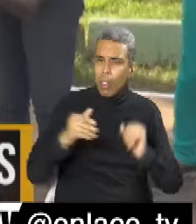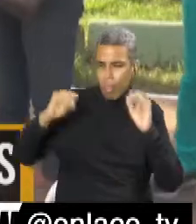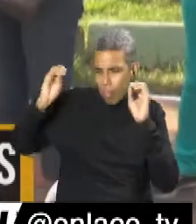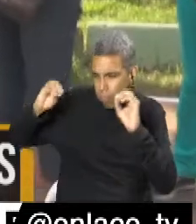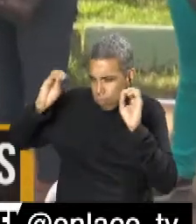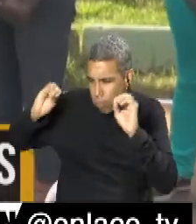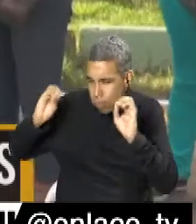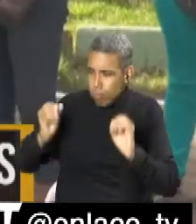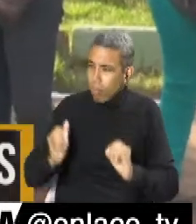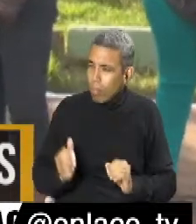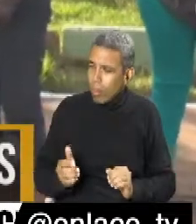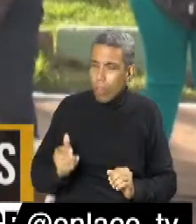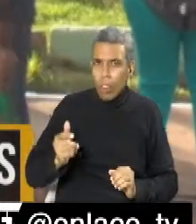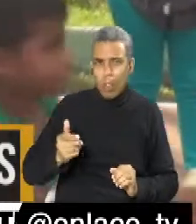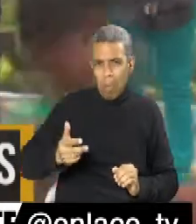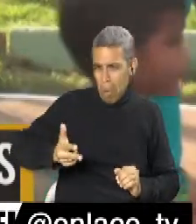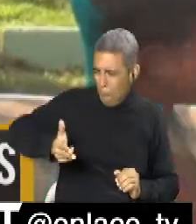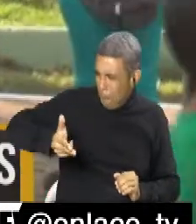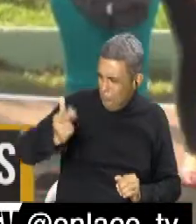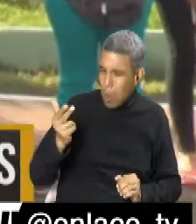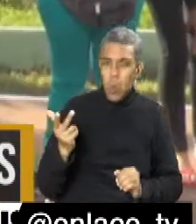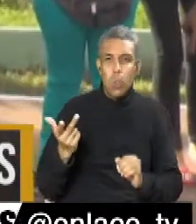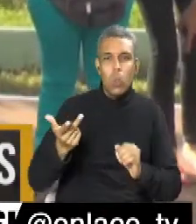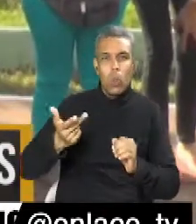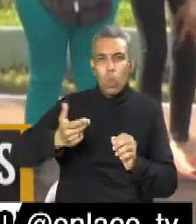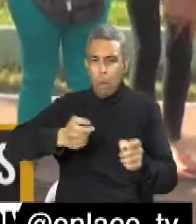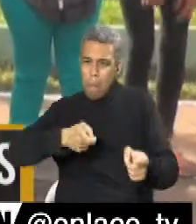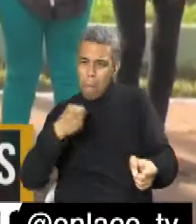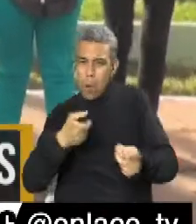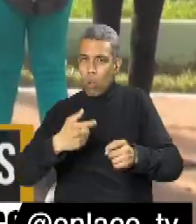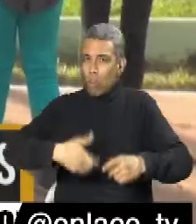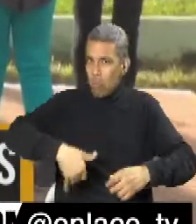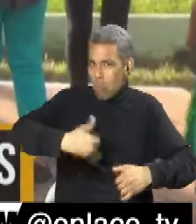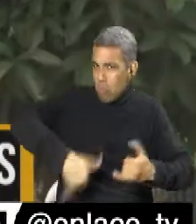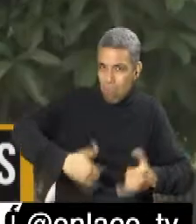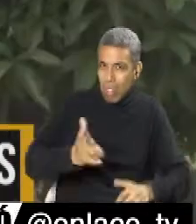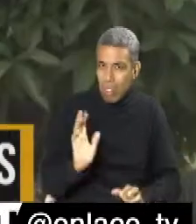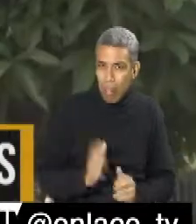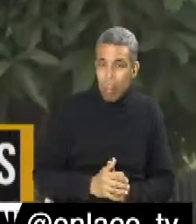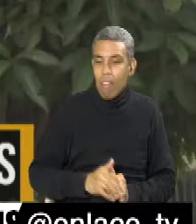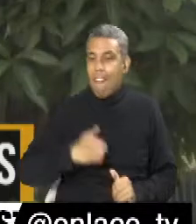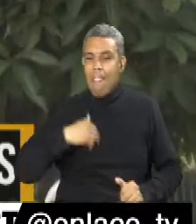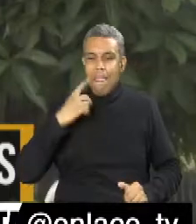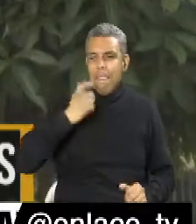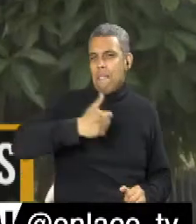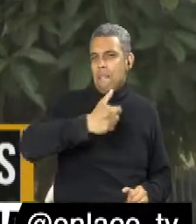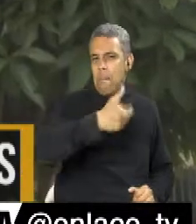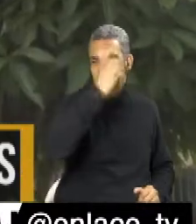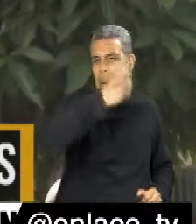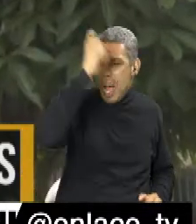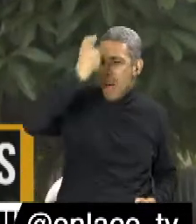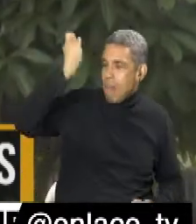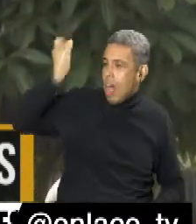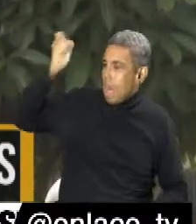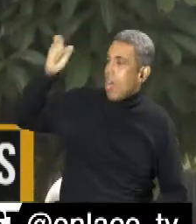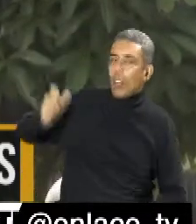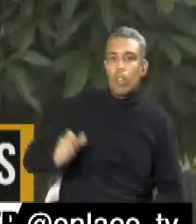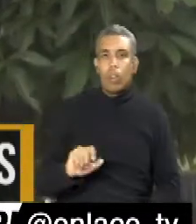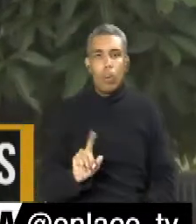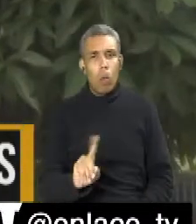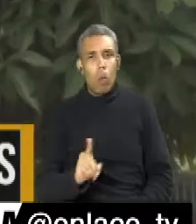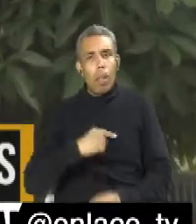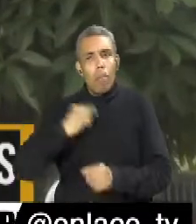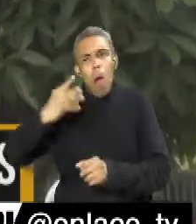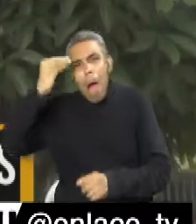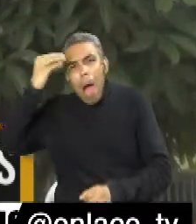estas armas psicoélicas, de armas bélicas o juguetes bélicos, pues de todos modos eso tiende también a generar